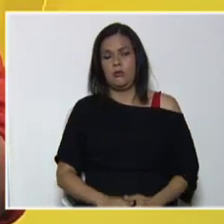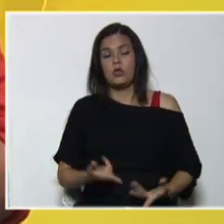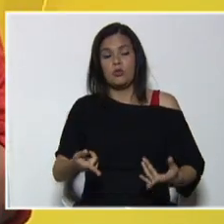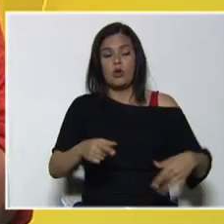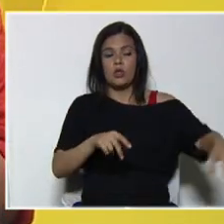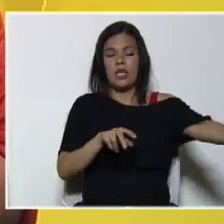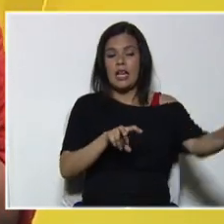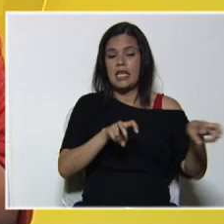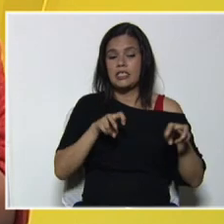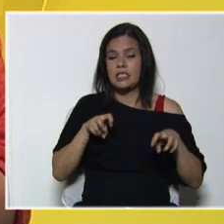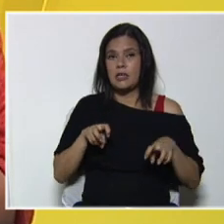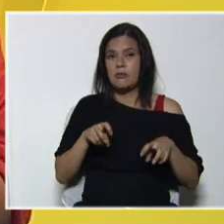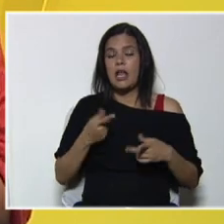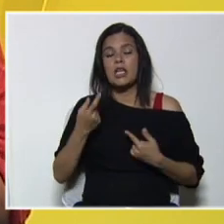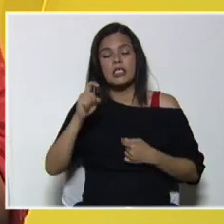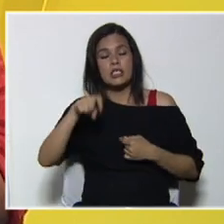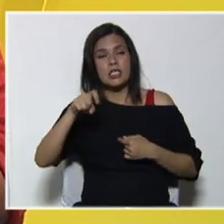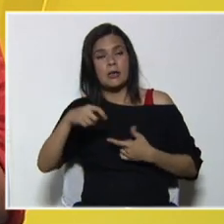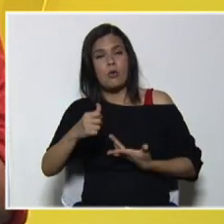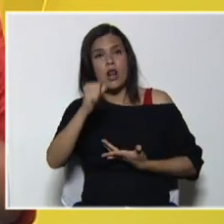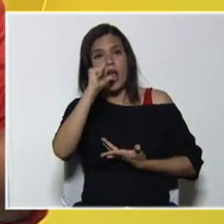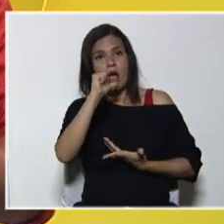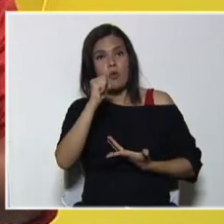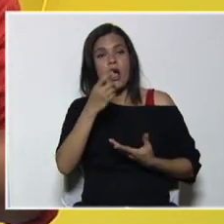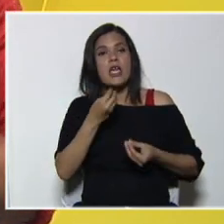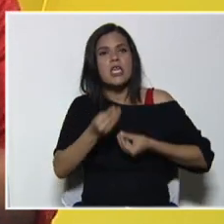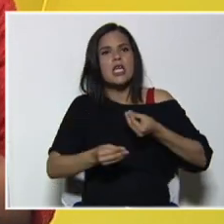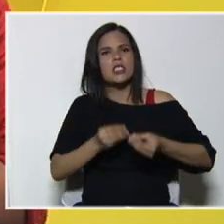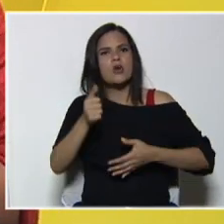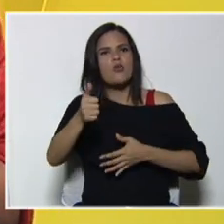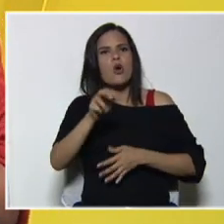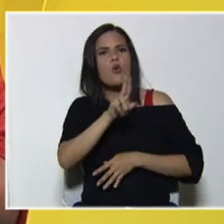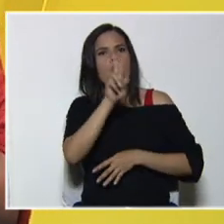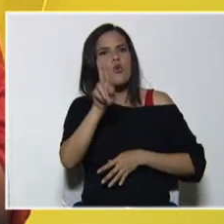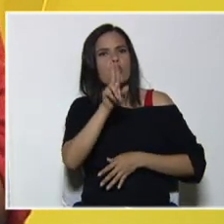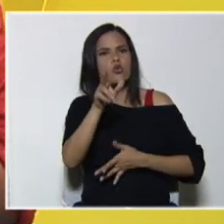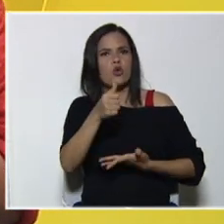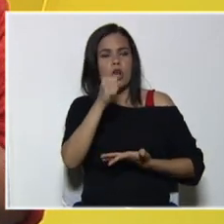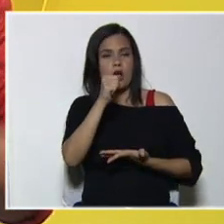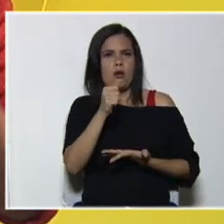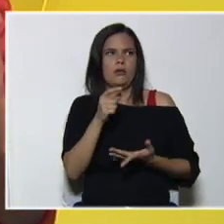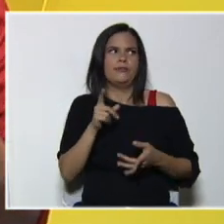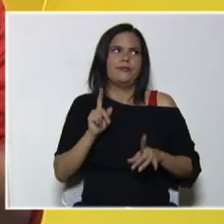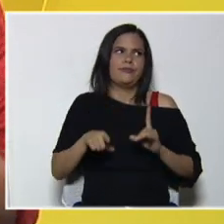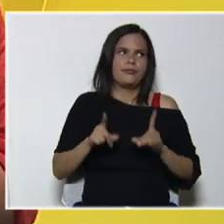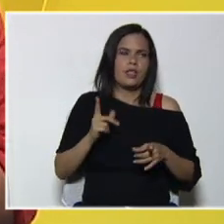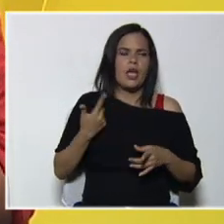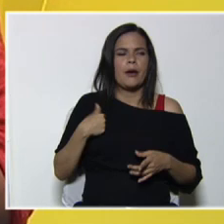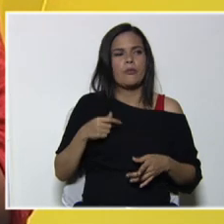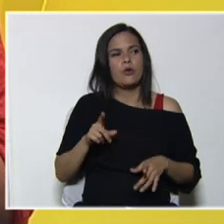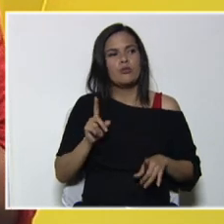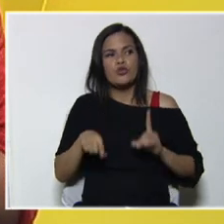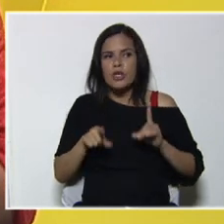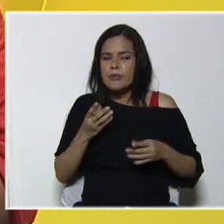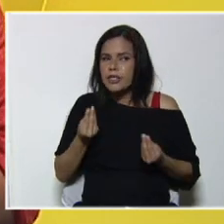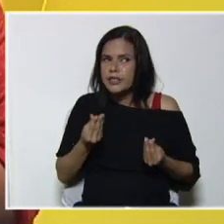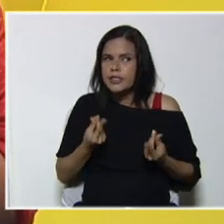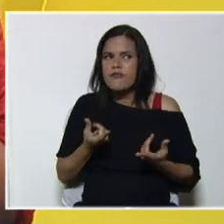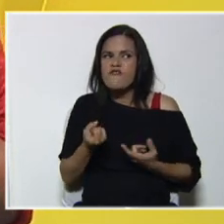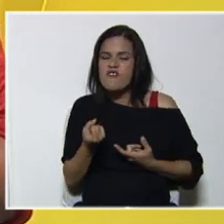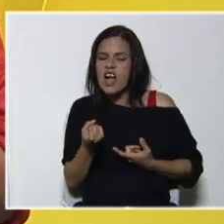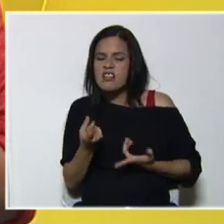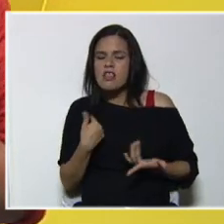y, por supuesto, hacer un buen uso de ella. A pesar de que tengamos muchísimas veces escasez de agua en nuestros